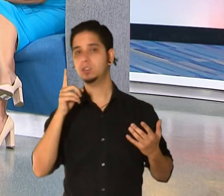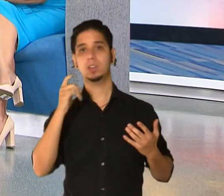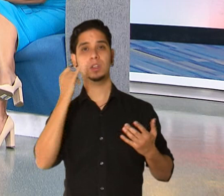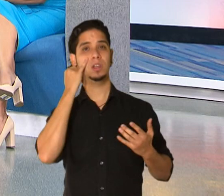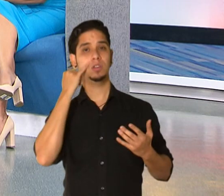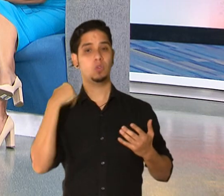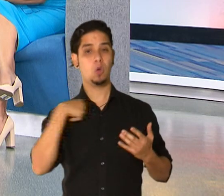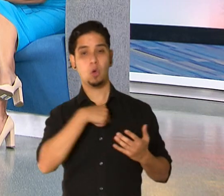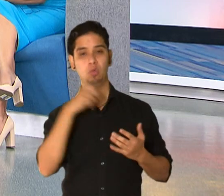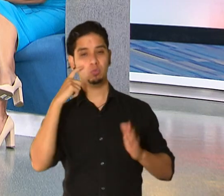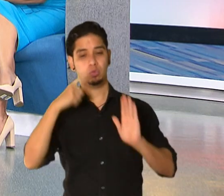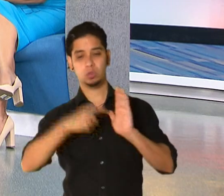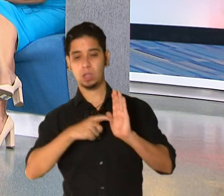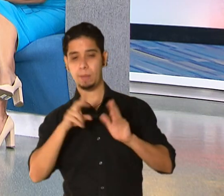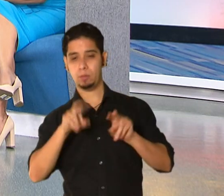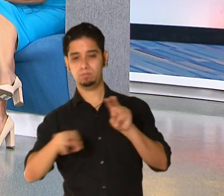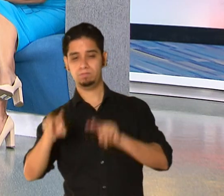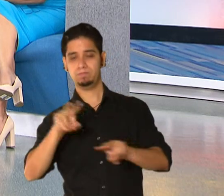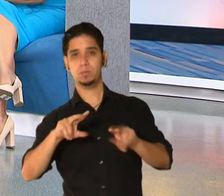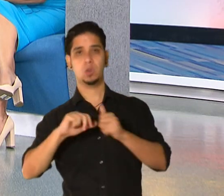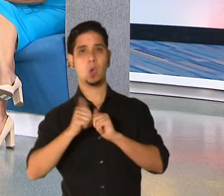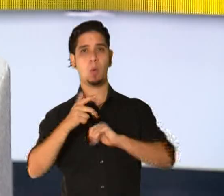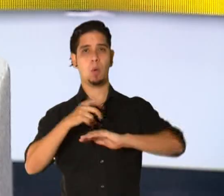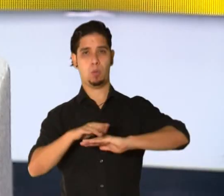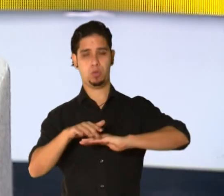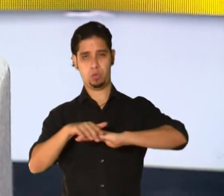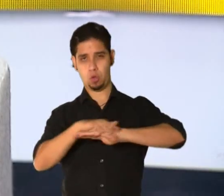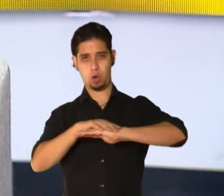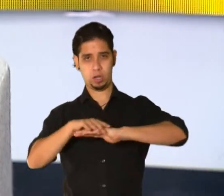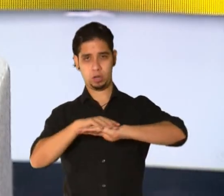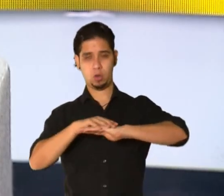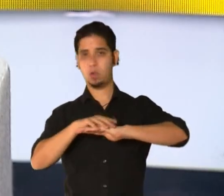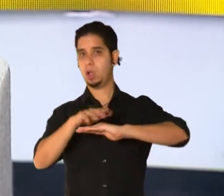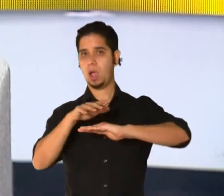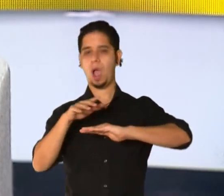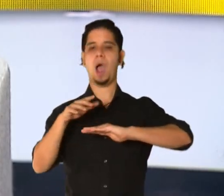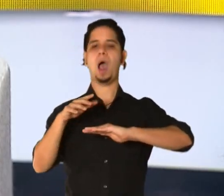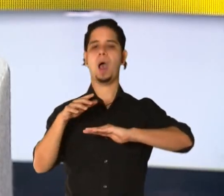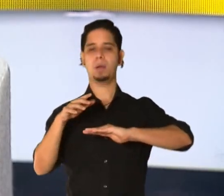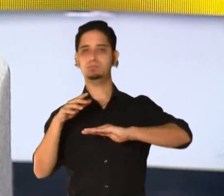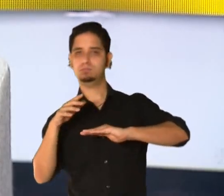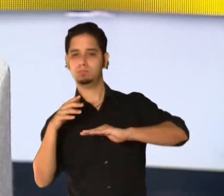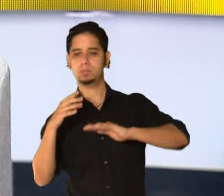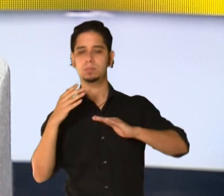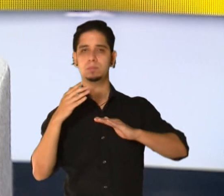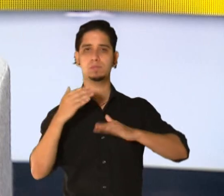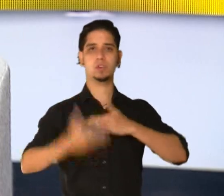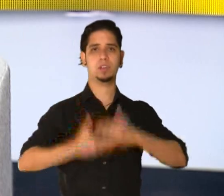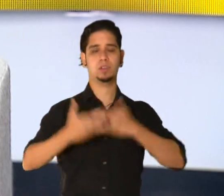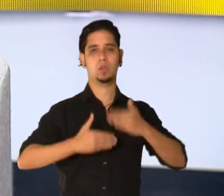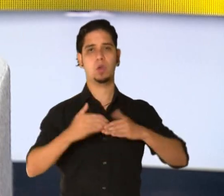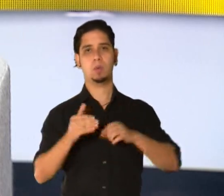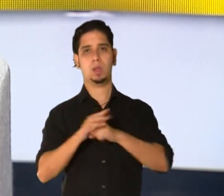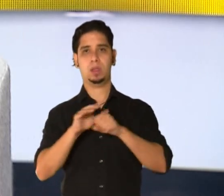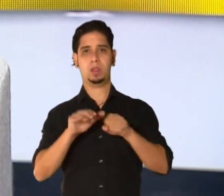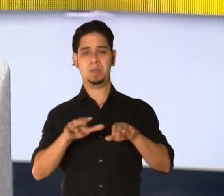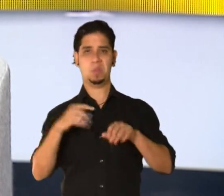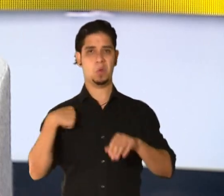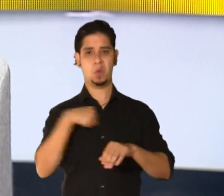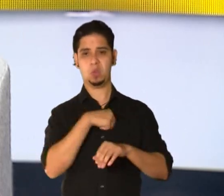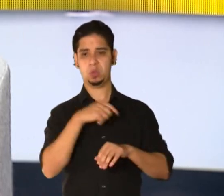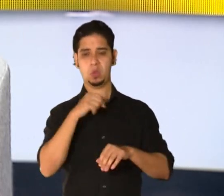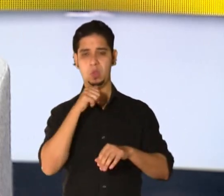vemos cómo Puerto Rico ha experimentado este proceso de la pandemia, no hemos